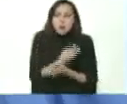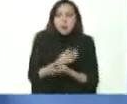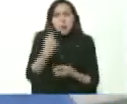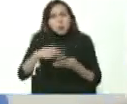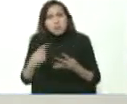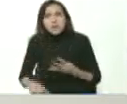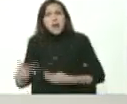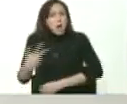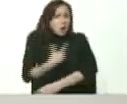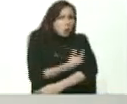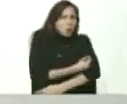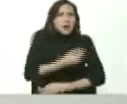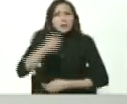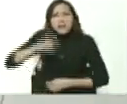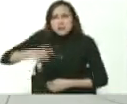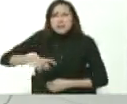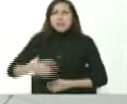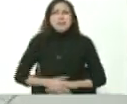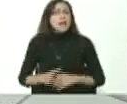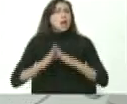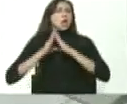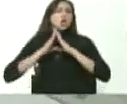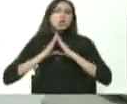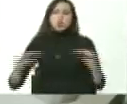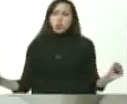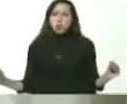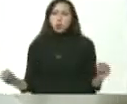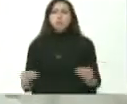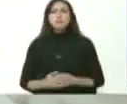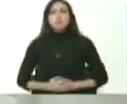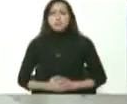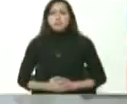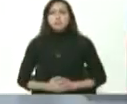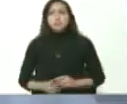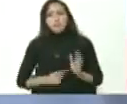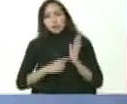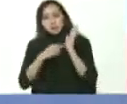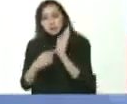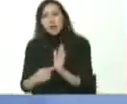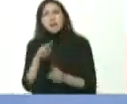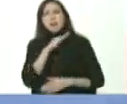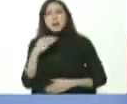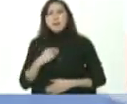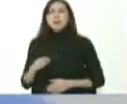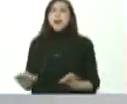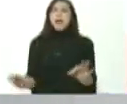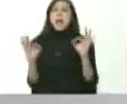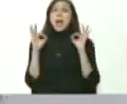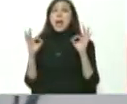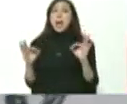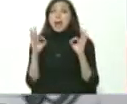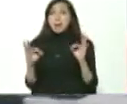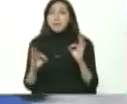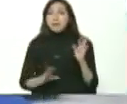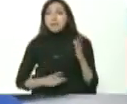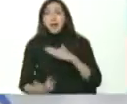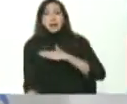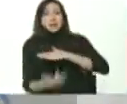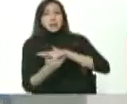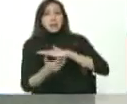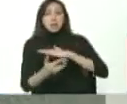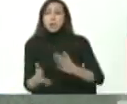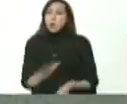de laboratorio. Todo esto viene a sumar estos diagnósticos especializados con un servicio